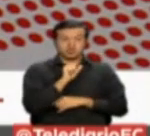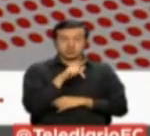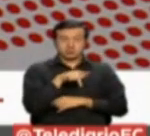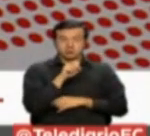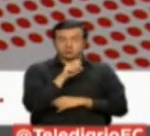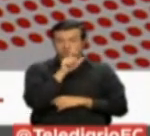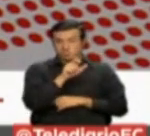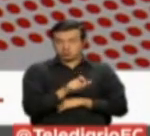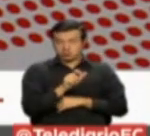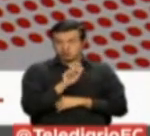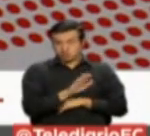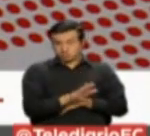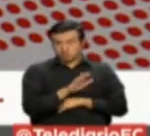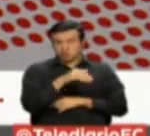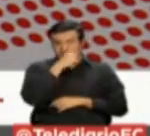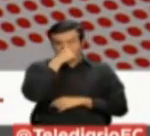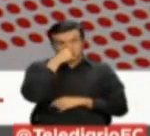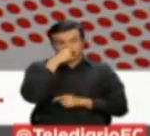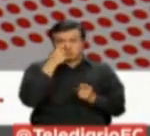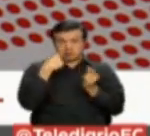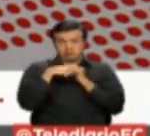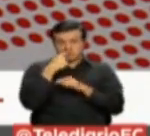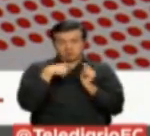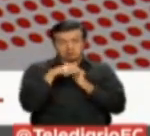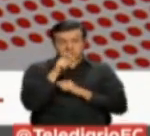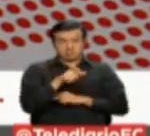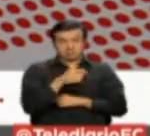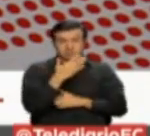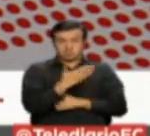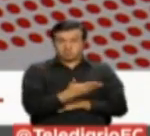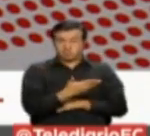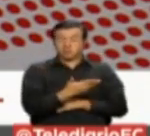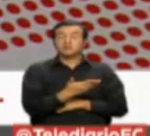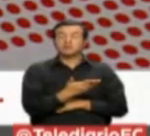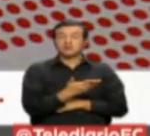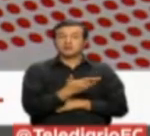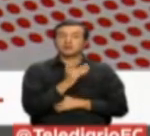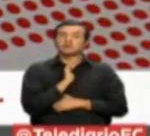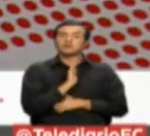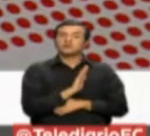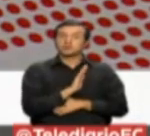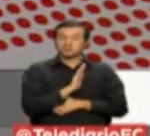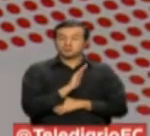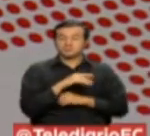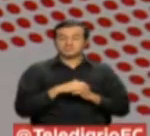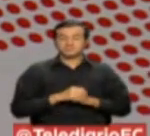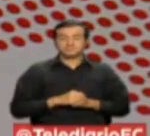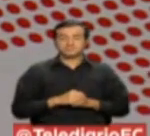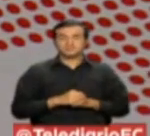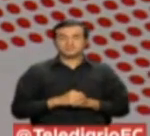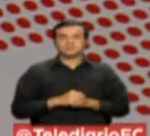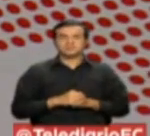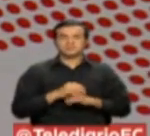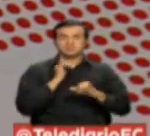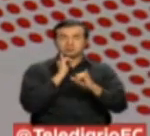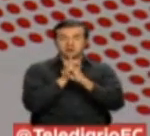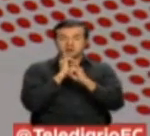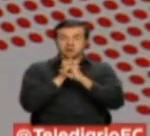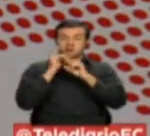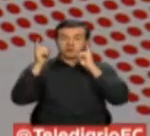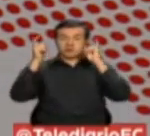Loera, ¿no?, que es el narcotraficante mediático en este momento, es que las entidades de